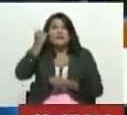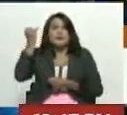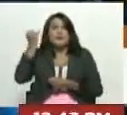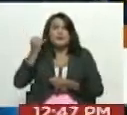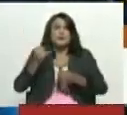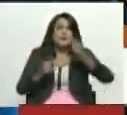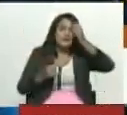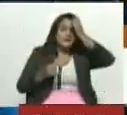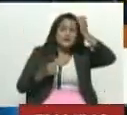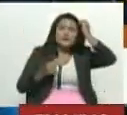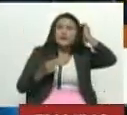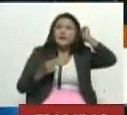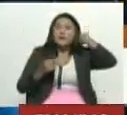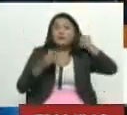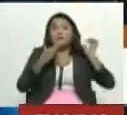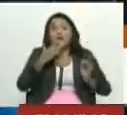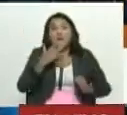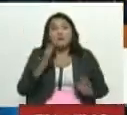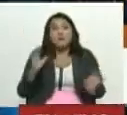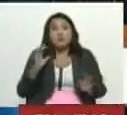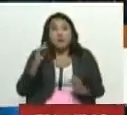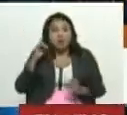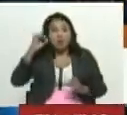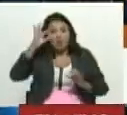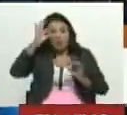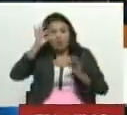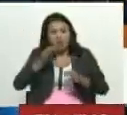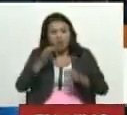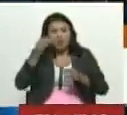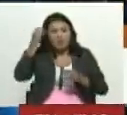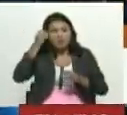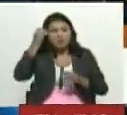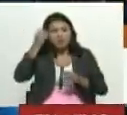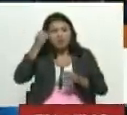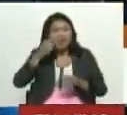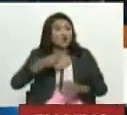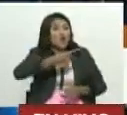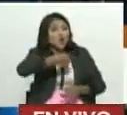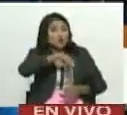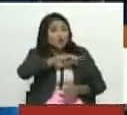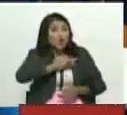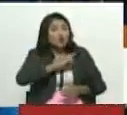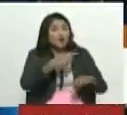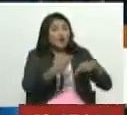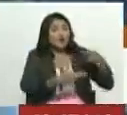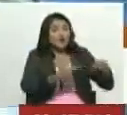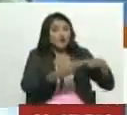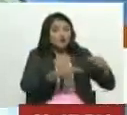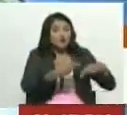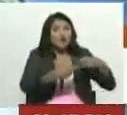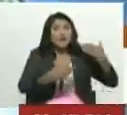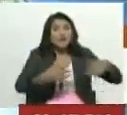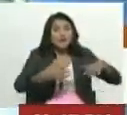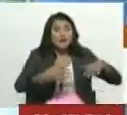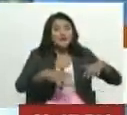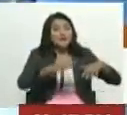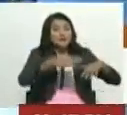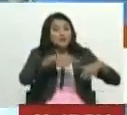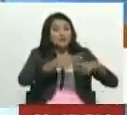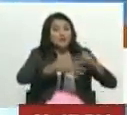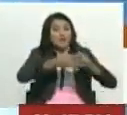lógica racional Y entonces nosotros de la izquierda tenemos que recuperar lo que ya se hizo mucho en Latinoamérica